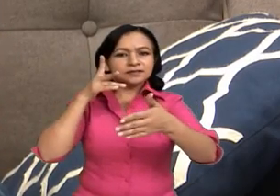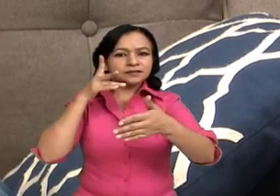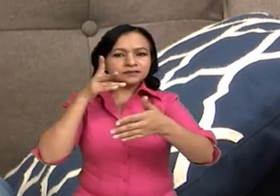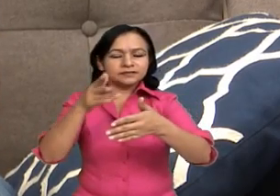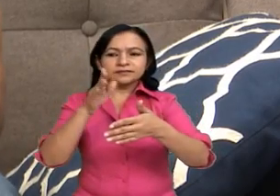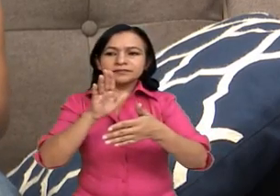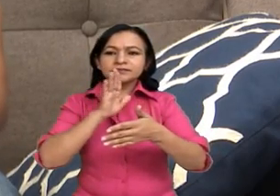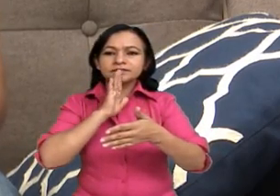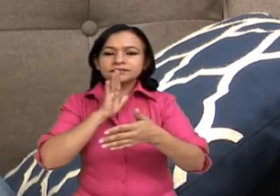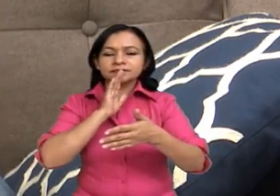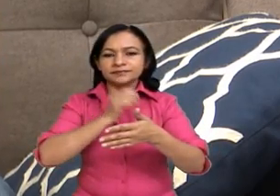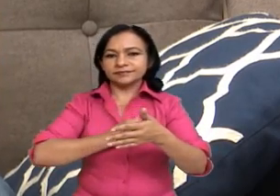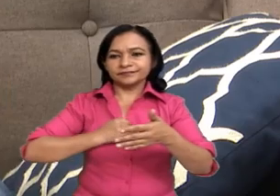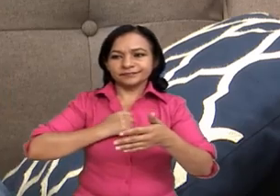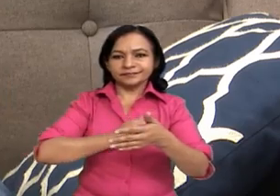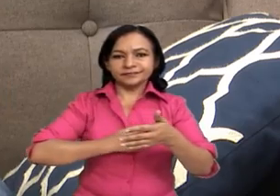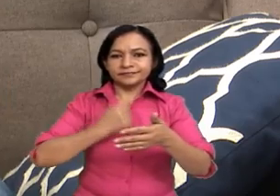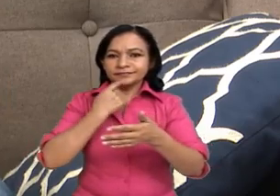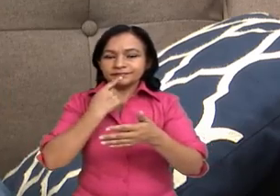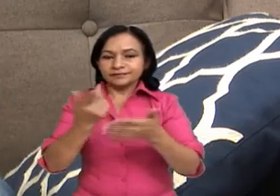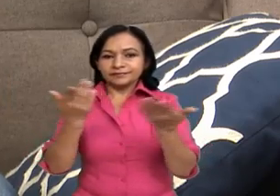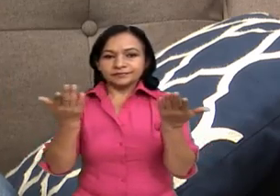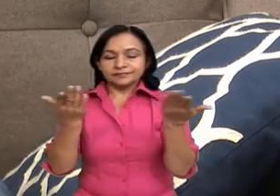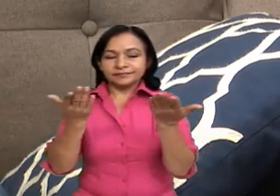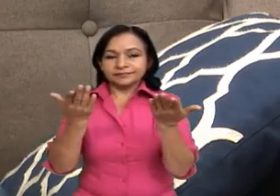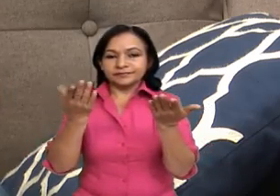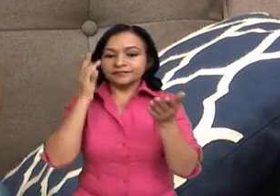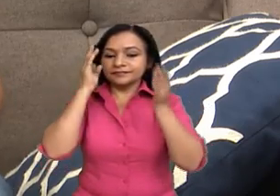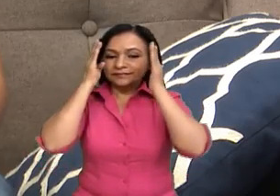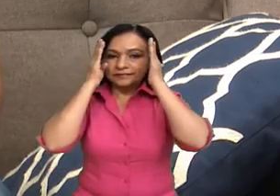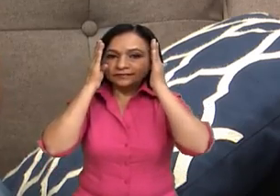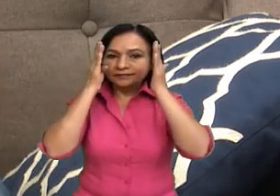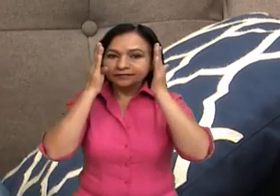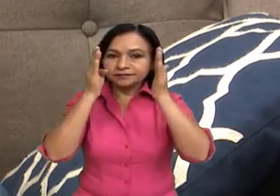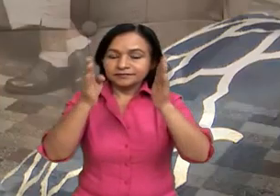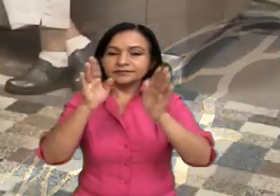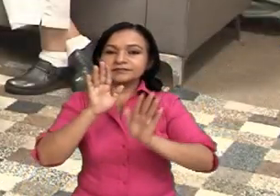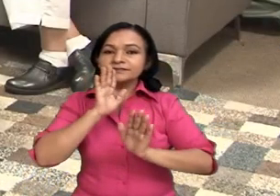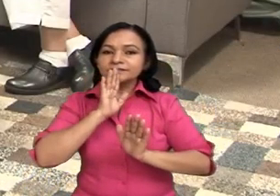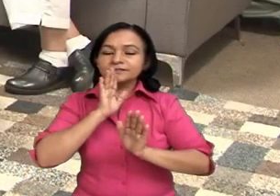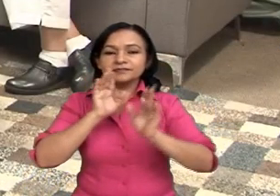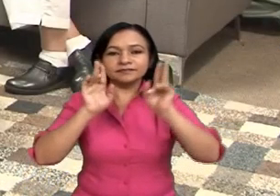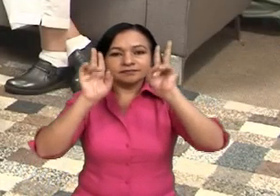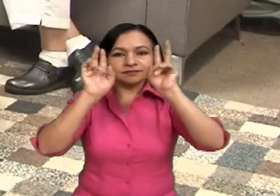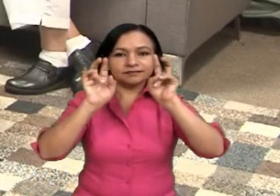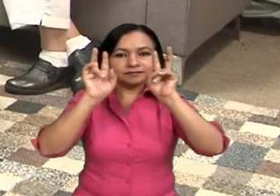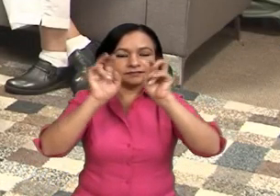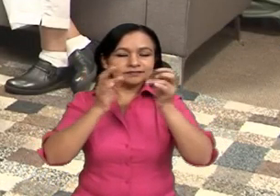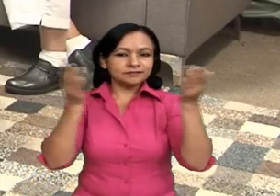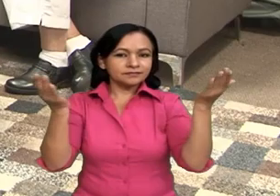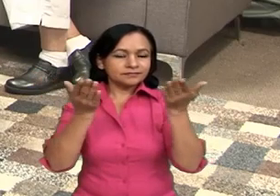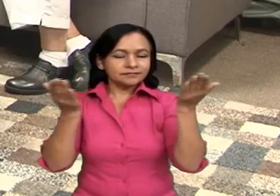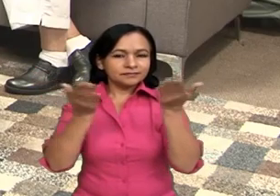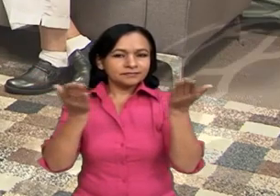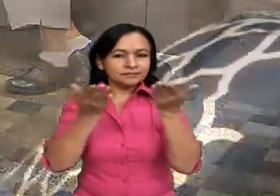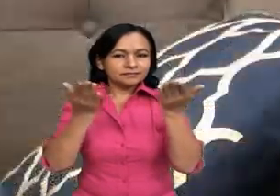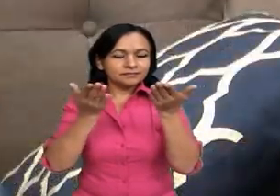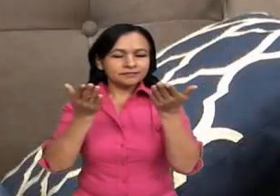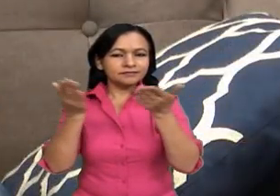la parte, perdón, no obviamos, sino que no nos enfrascamos en mantener discusiones aristotélicas sobre cómo